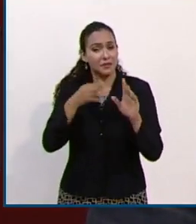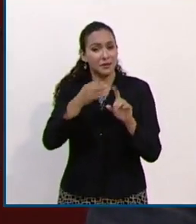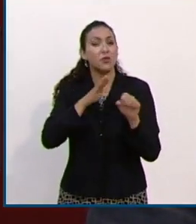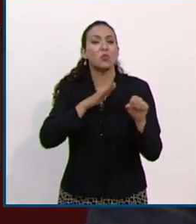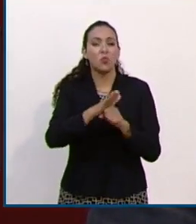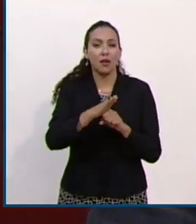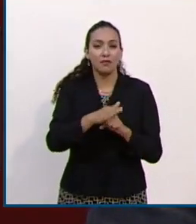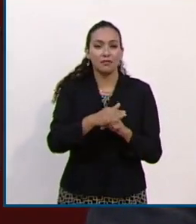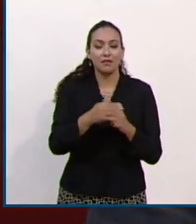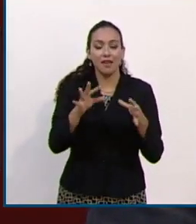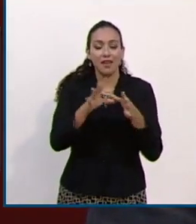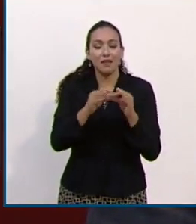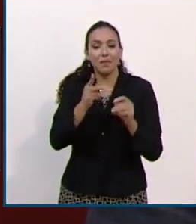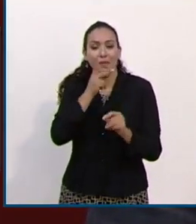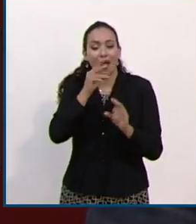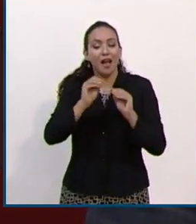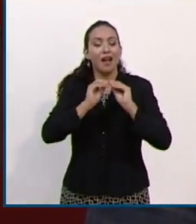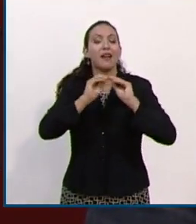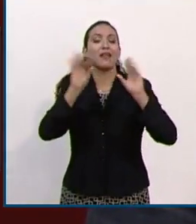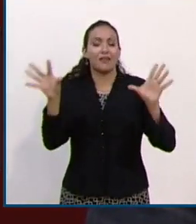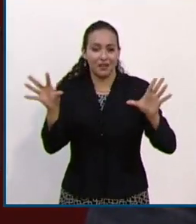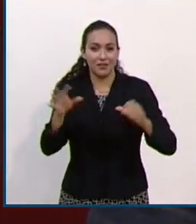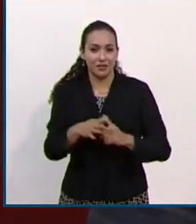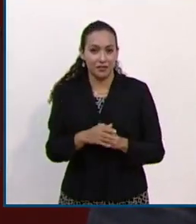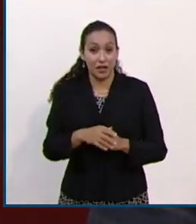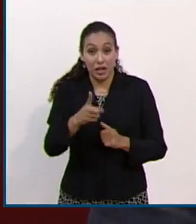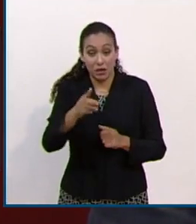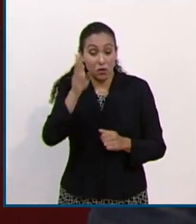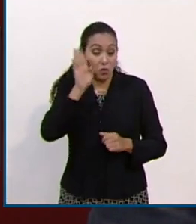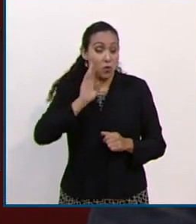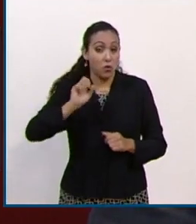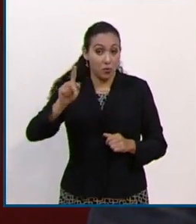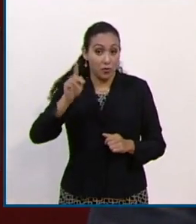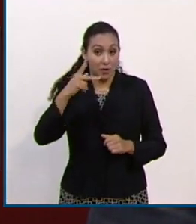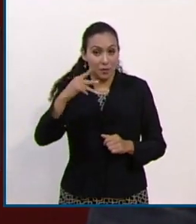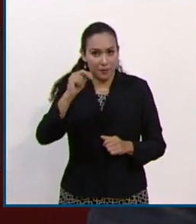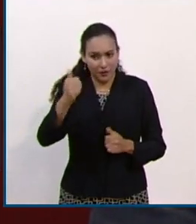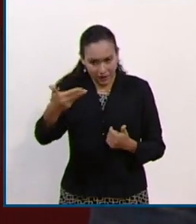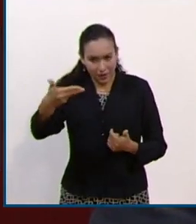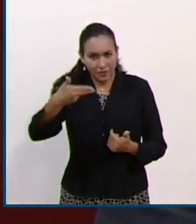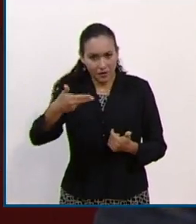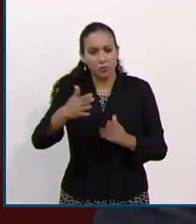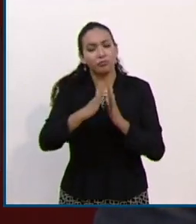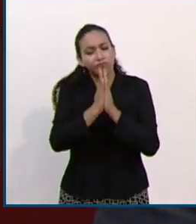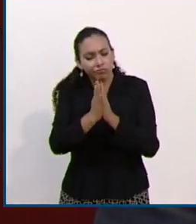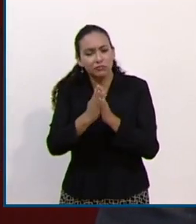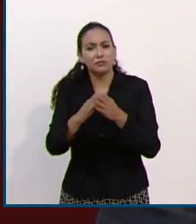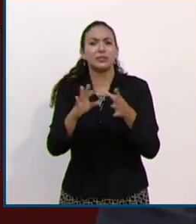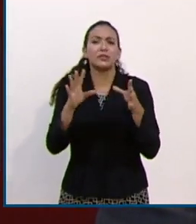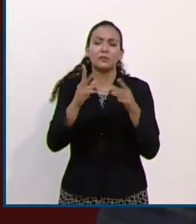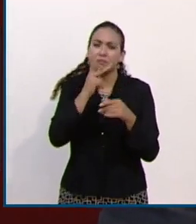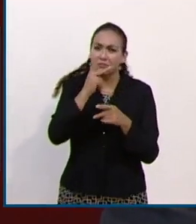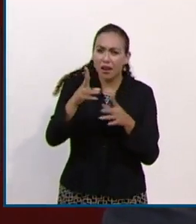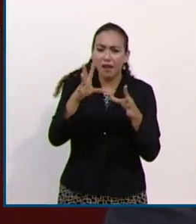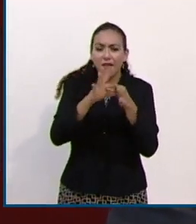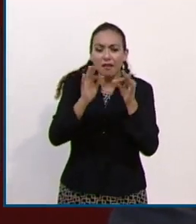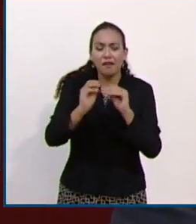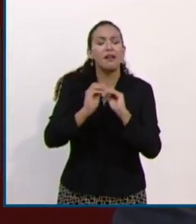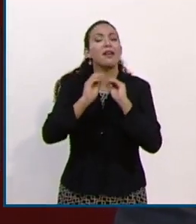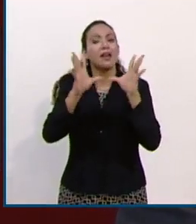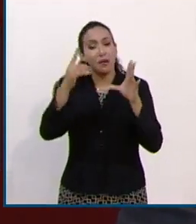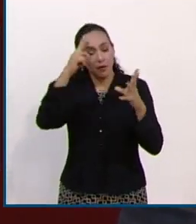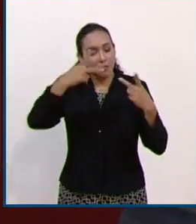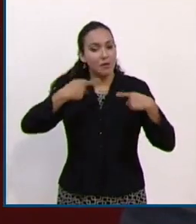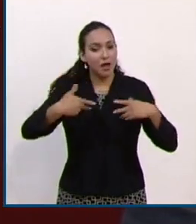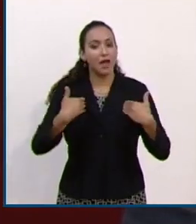lenguaje accesible, como nos los ha pedido la ministra Norma Piña, nuestra ministra presidenta,